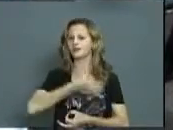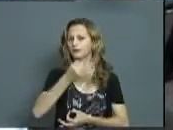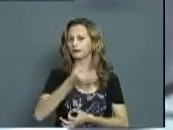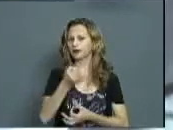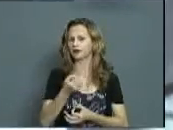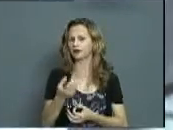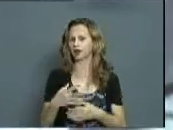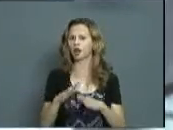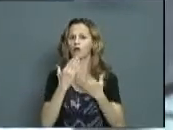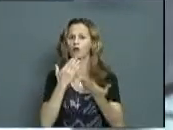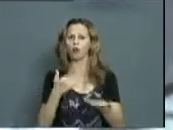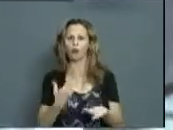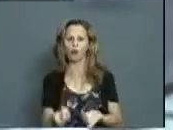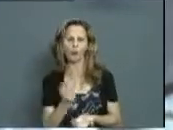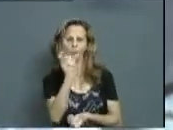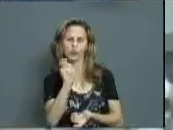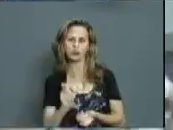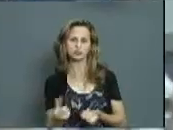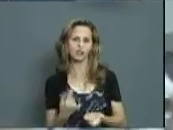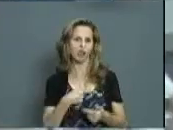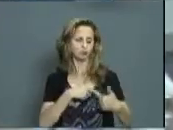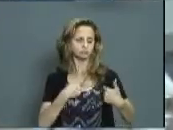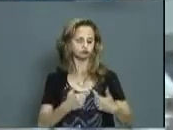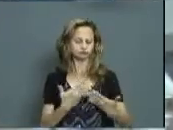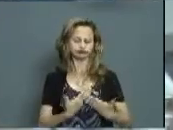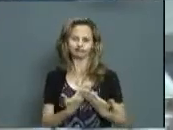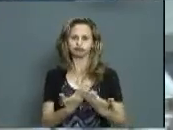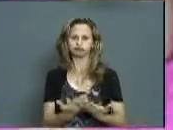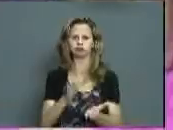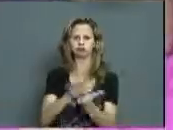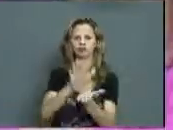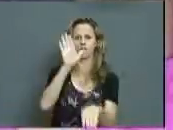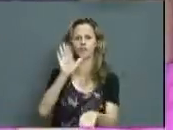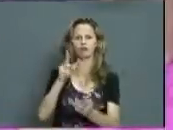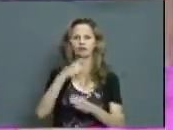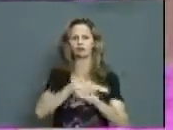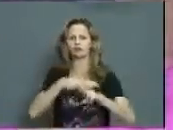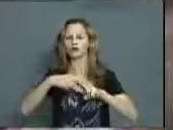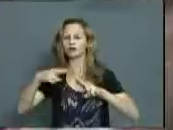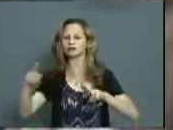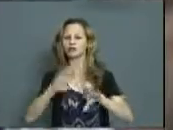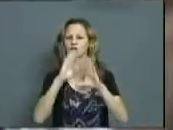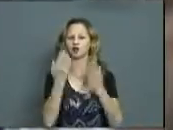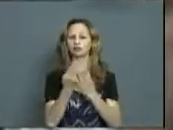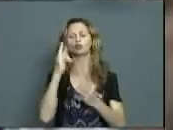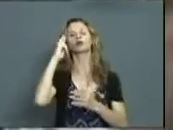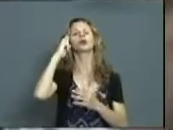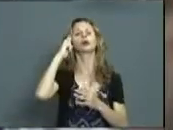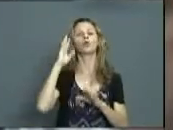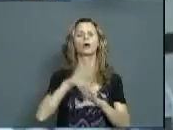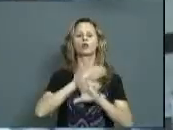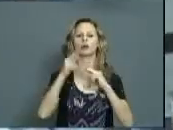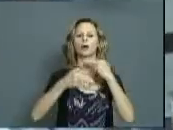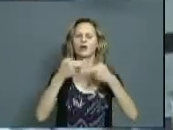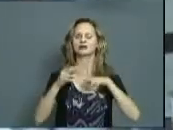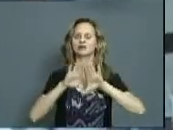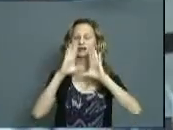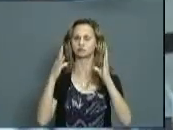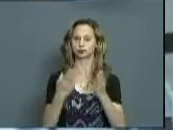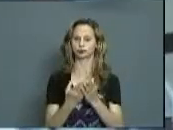El verbo, la poesía del alma, el compromiso de fundar y la imagen para la historia serán recuerdos a conservar. Estaba seguro